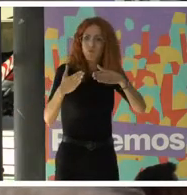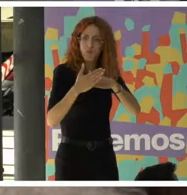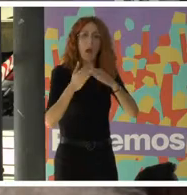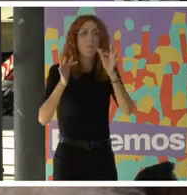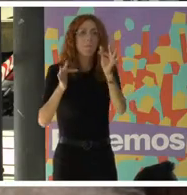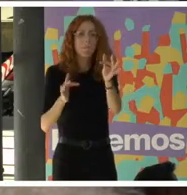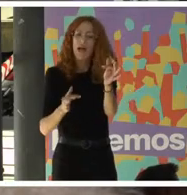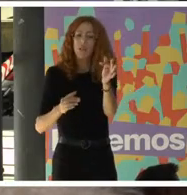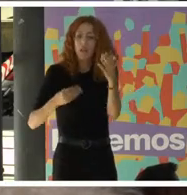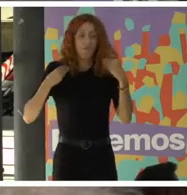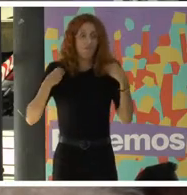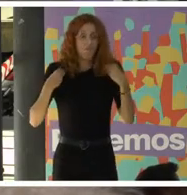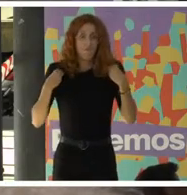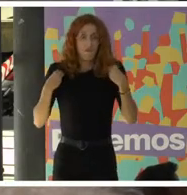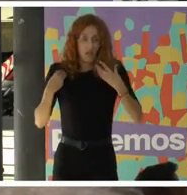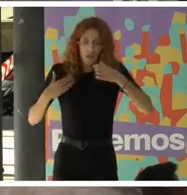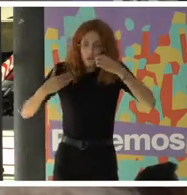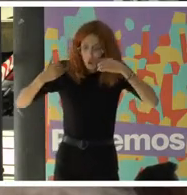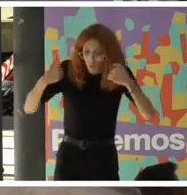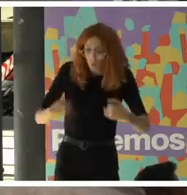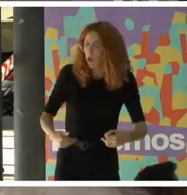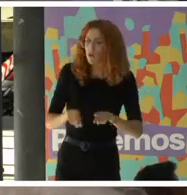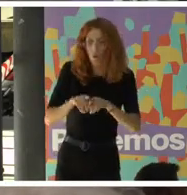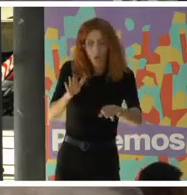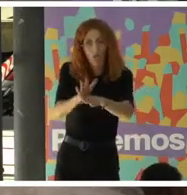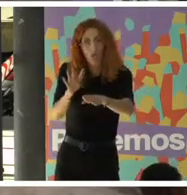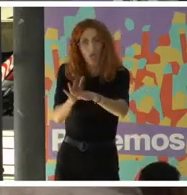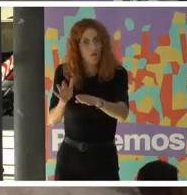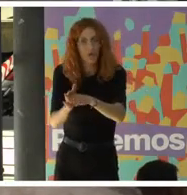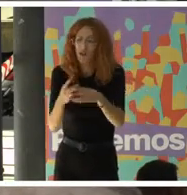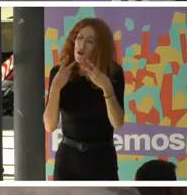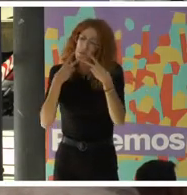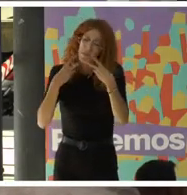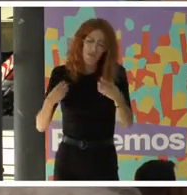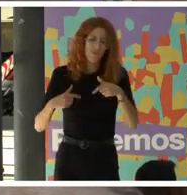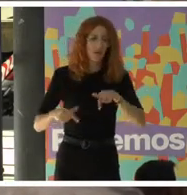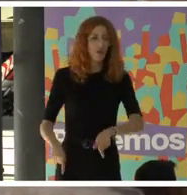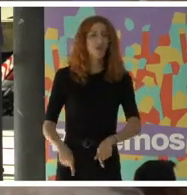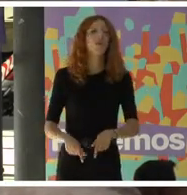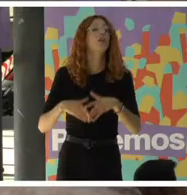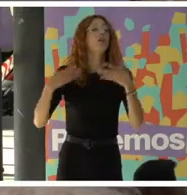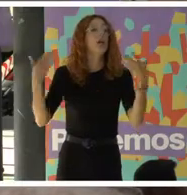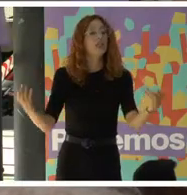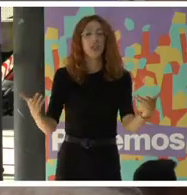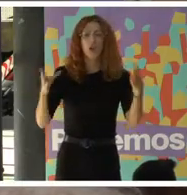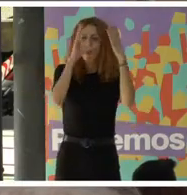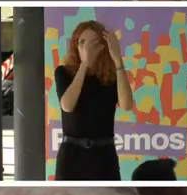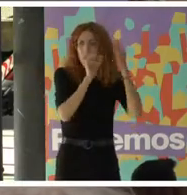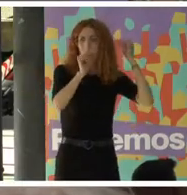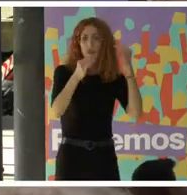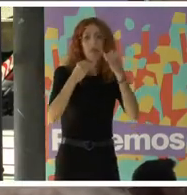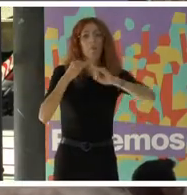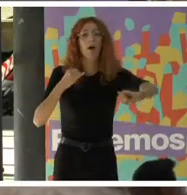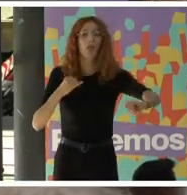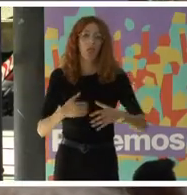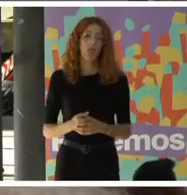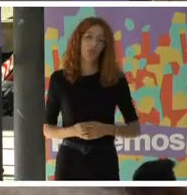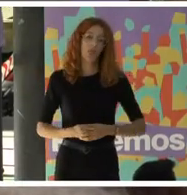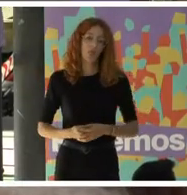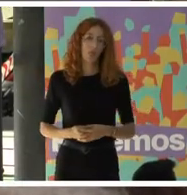vidas humanas, que es lo peor, que es con lo que se puede pagar una guerra. Así, con diplomacia, con paz.